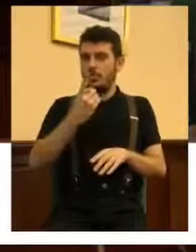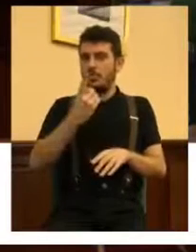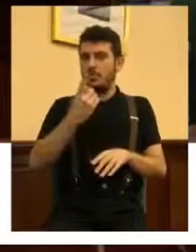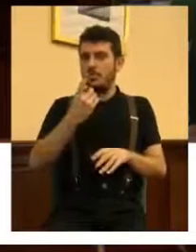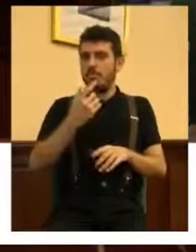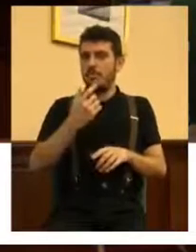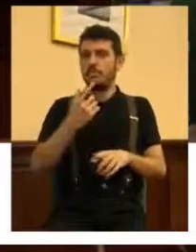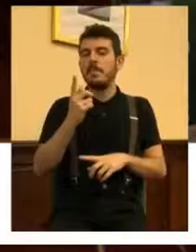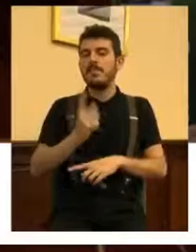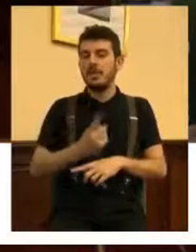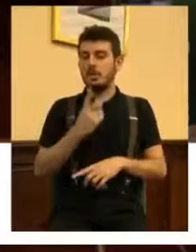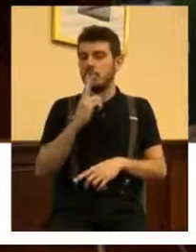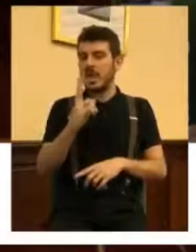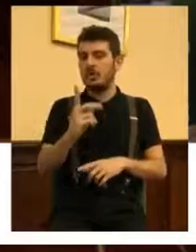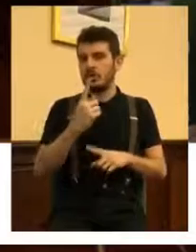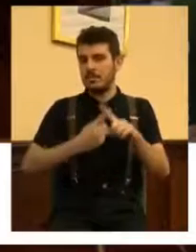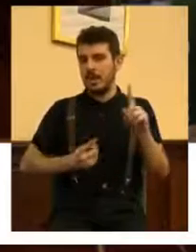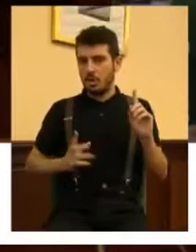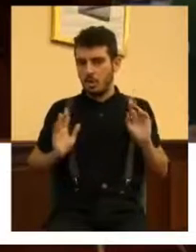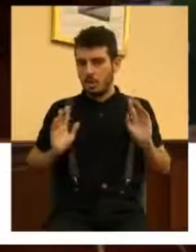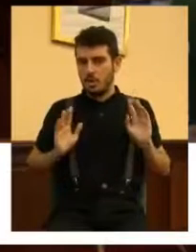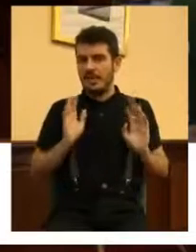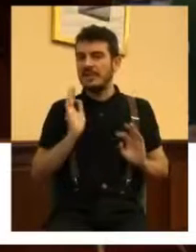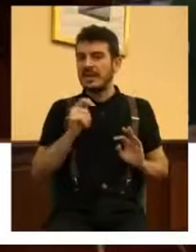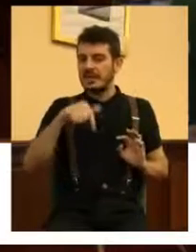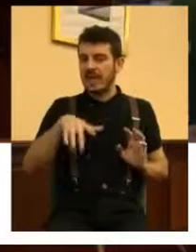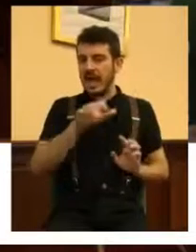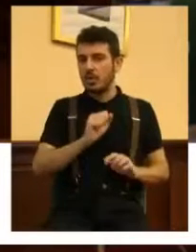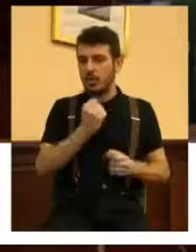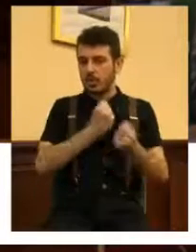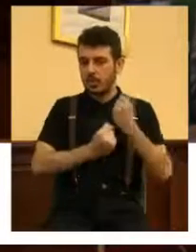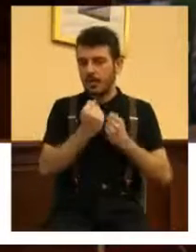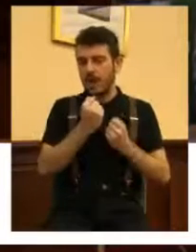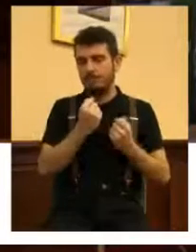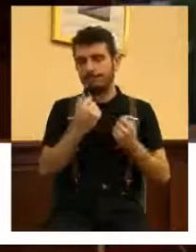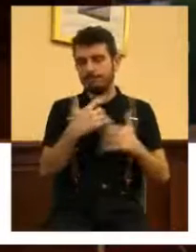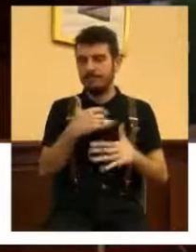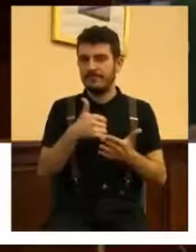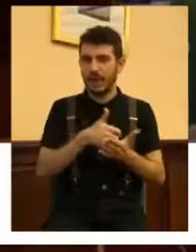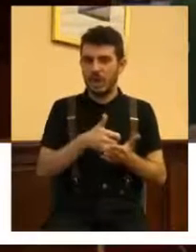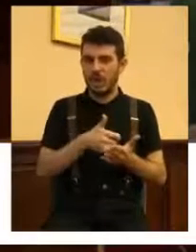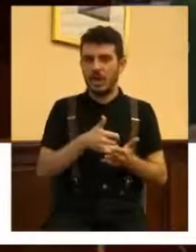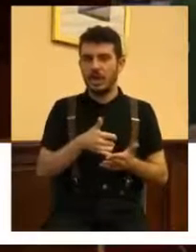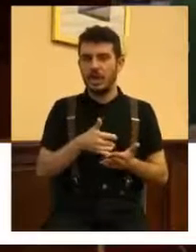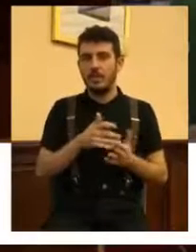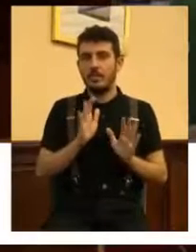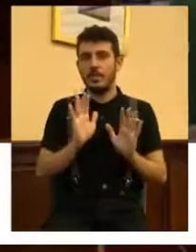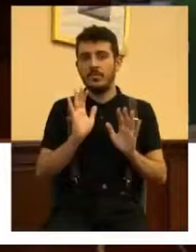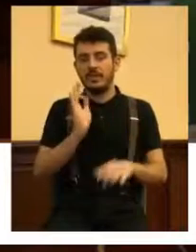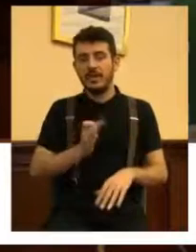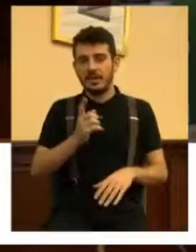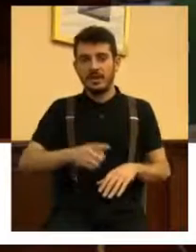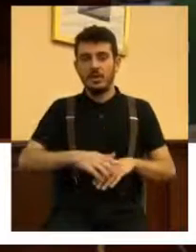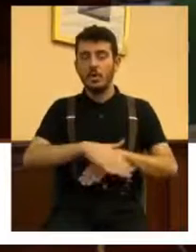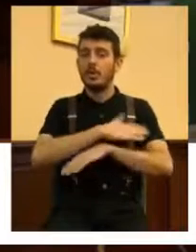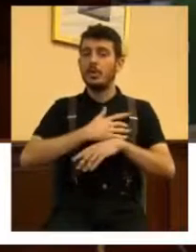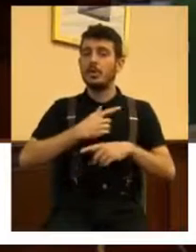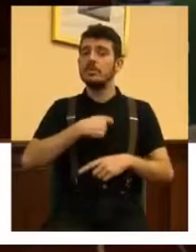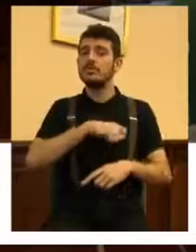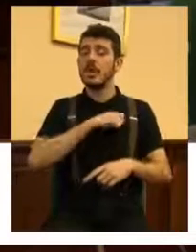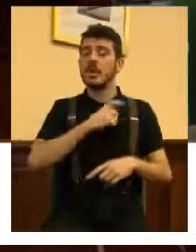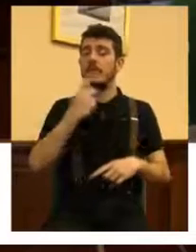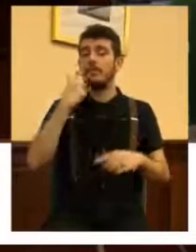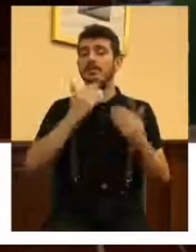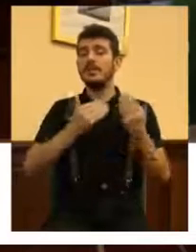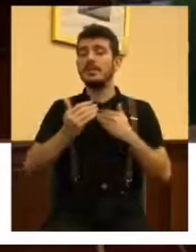2 años y medio. Es verdad que este año económicamente las cosas vienen muy mal dadas, Pero también es verdad que el Gobierno de España prevé un